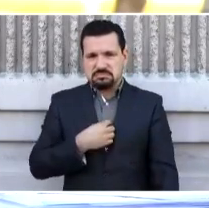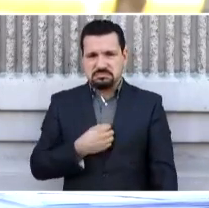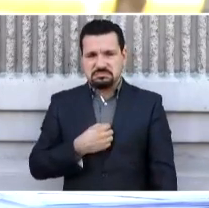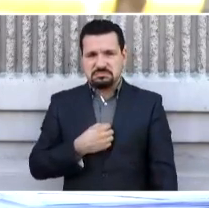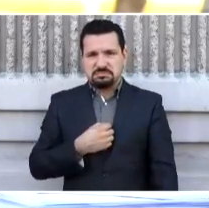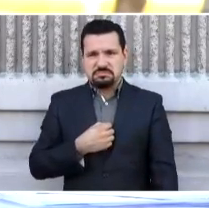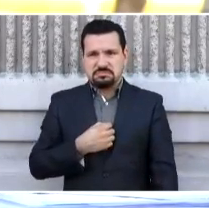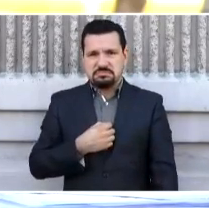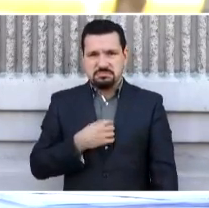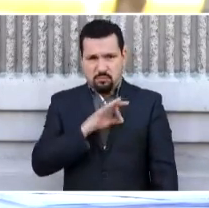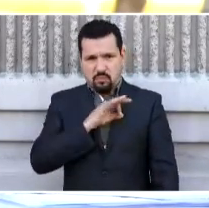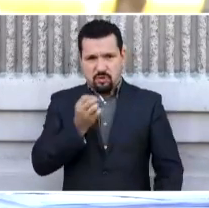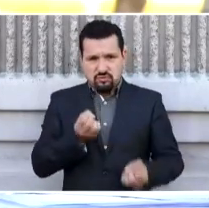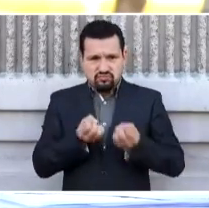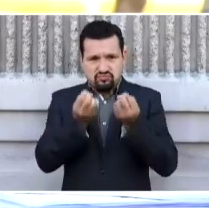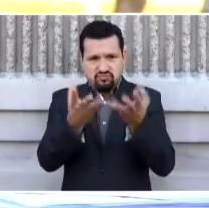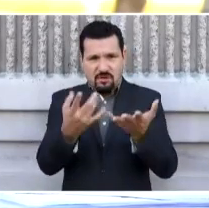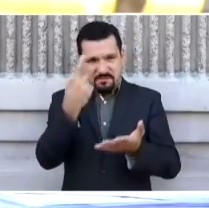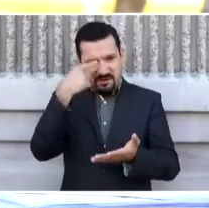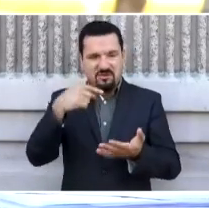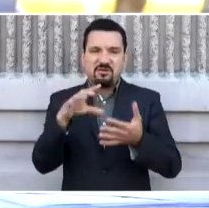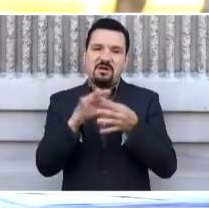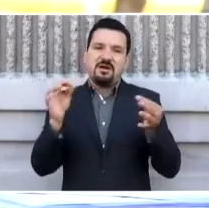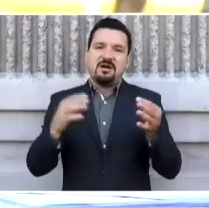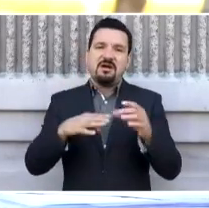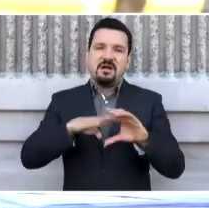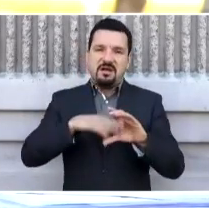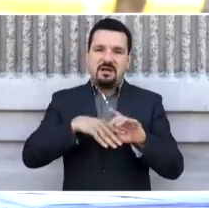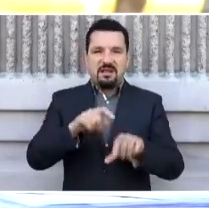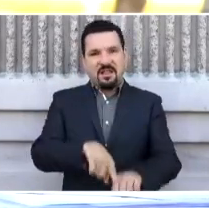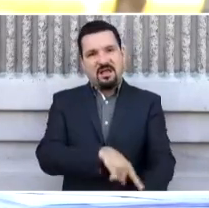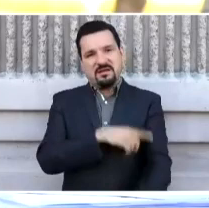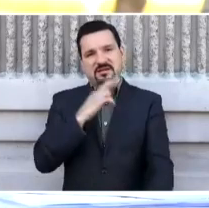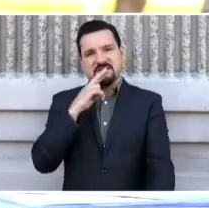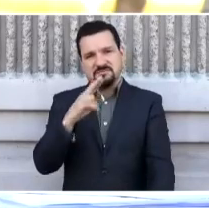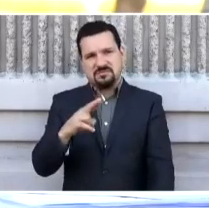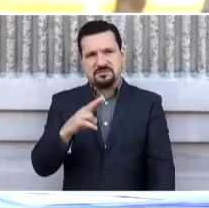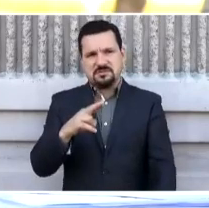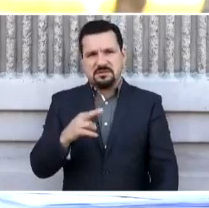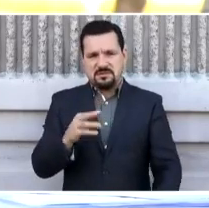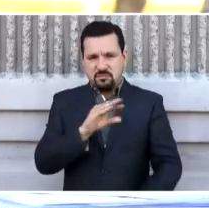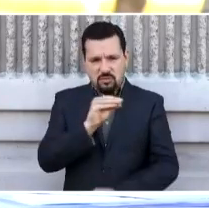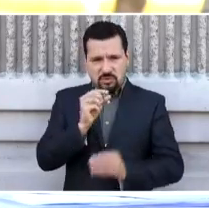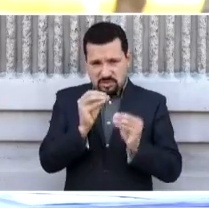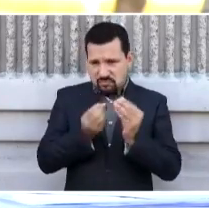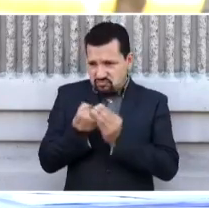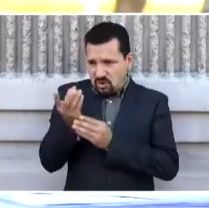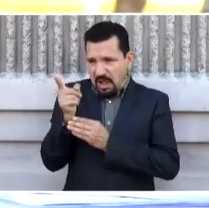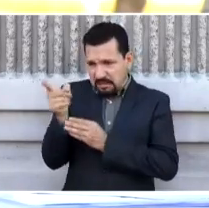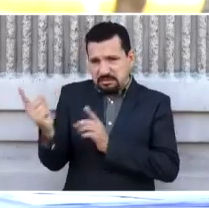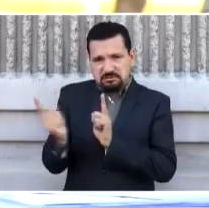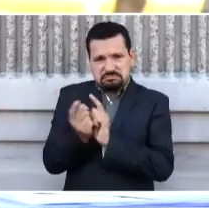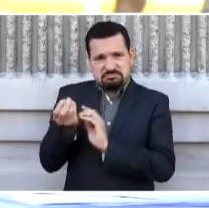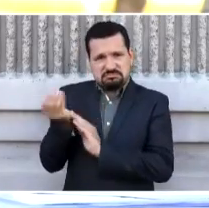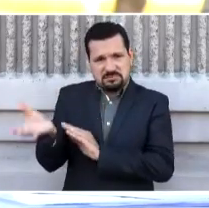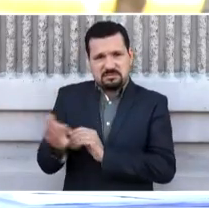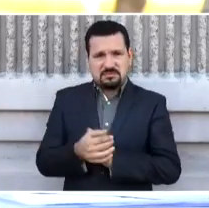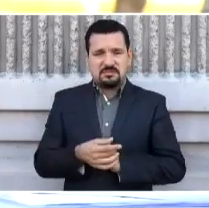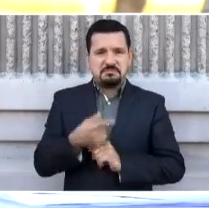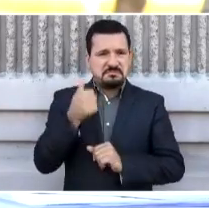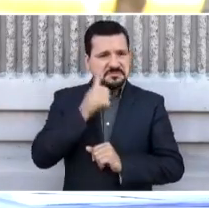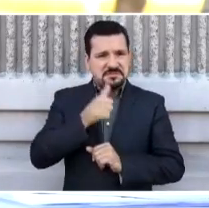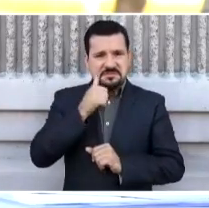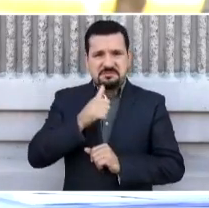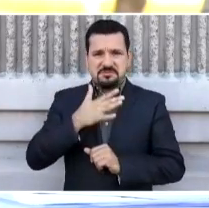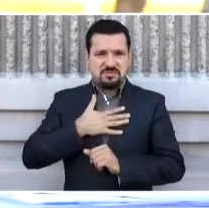sí puedo compartirlos para no hacer tan larga la respuesta contigo específicamente, pero les he dicho siempre